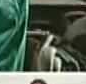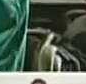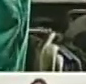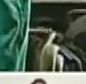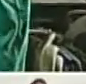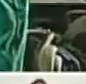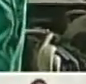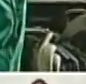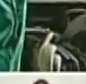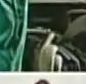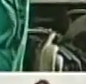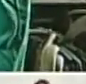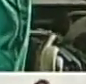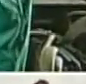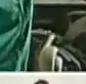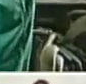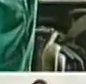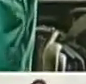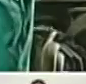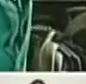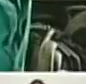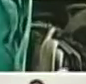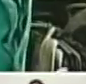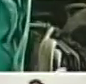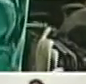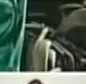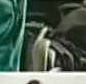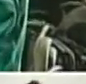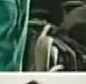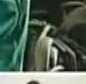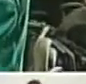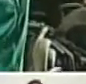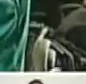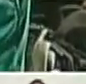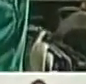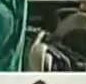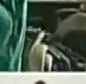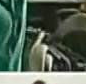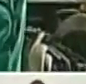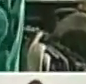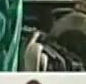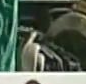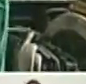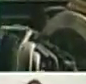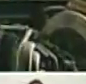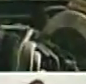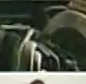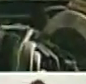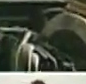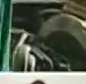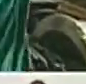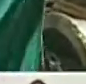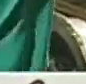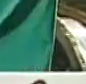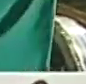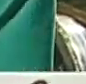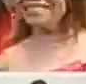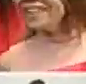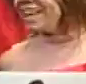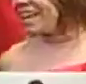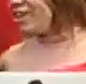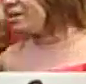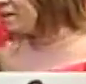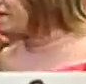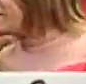en Venezuela, hacer los trenes, hacer todo y construir nuestro sistema de metro, todo en Venezuela, Hipólito.